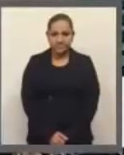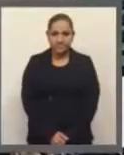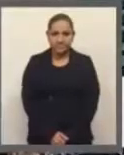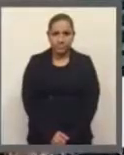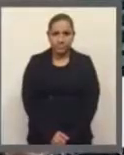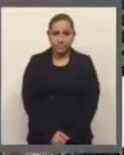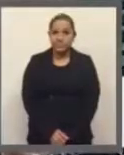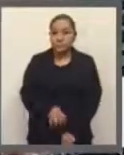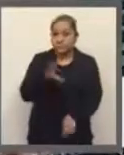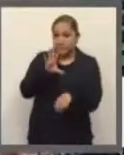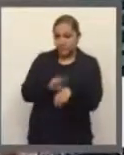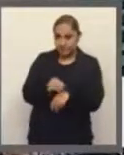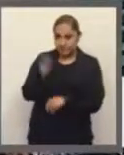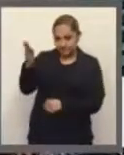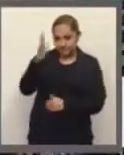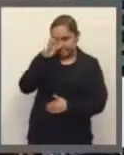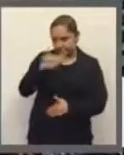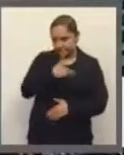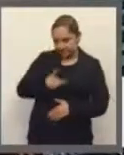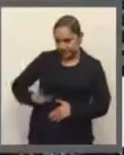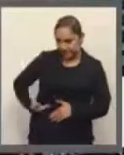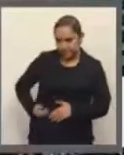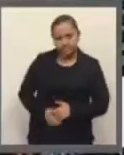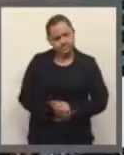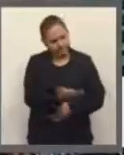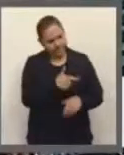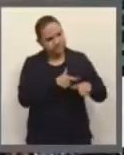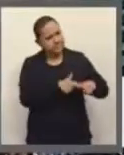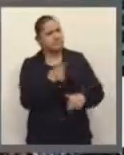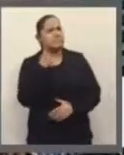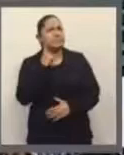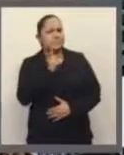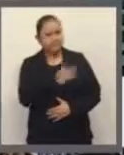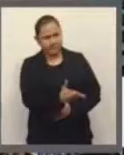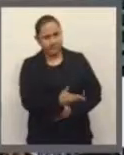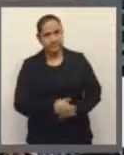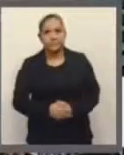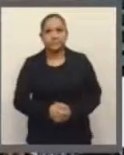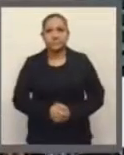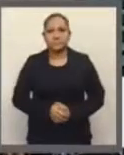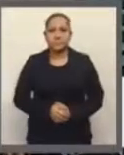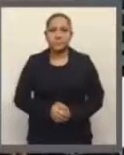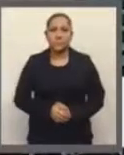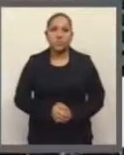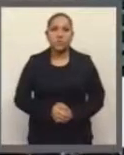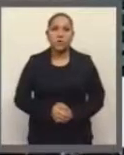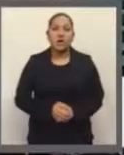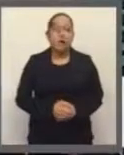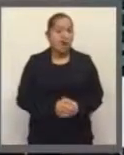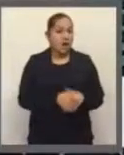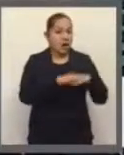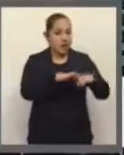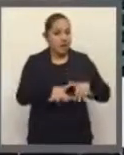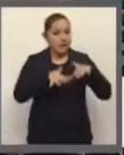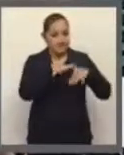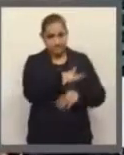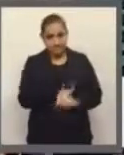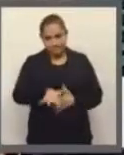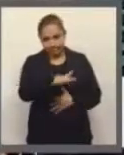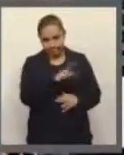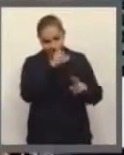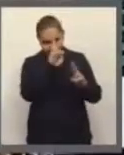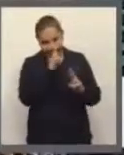Con su permiso, señor presidente. Adelante, diputada. Honorable Asamblea, el proyecto de decreto